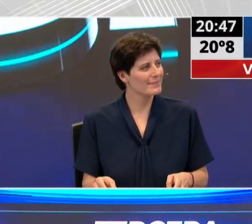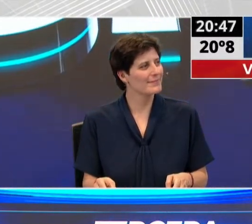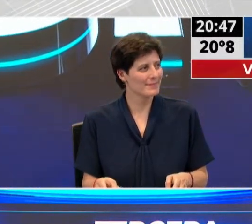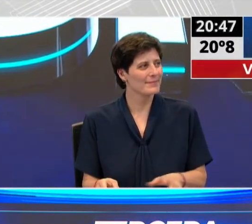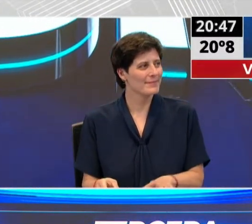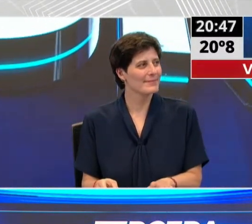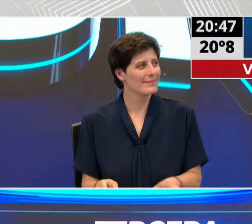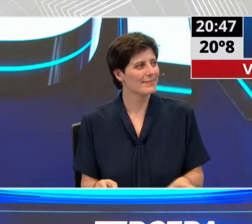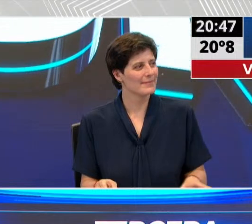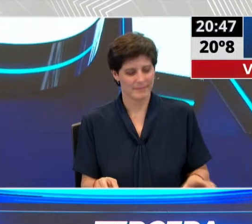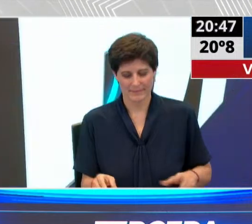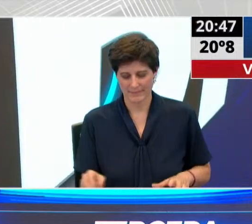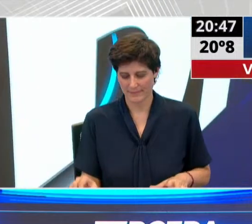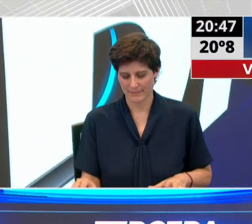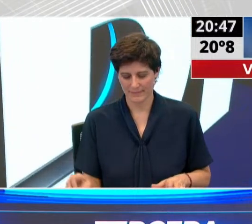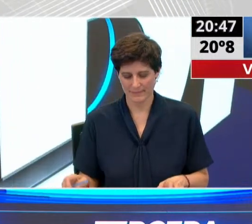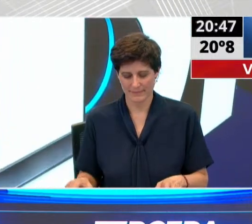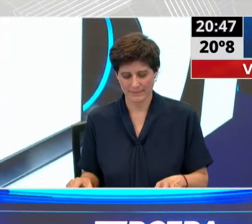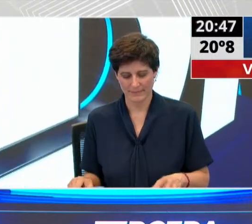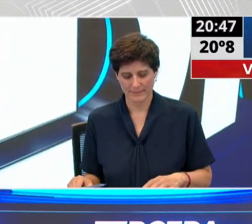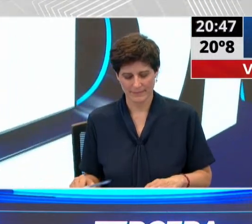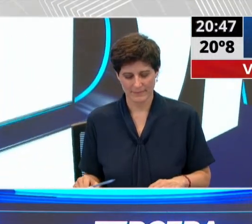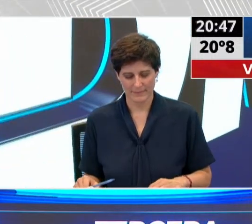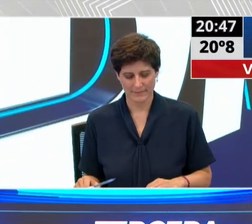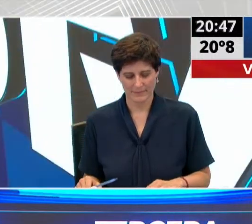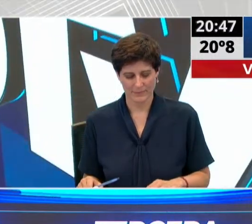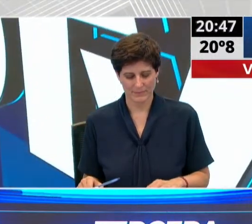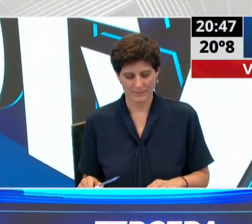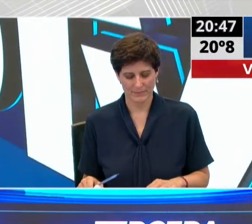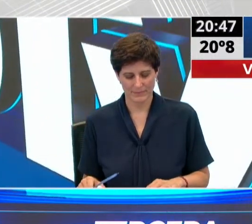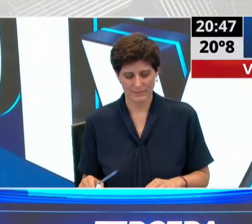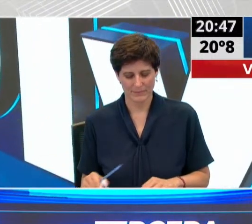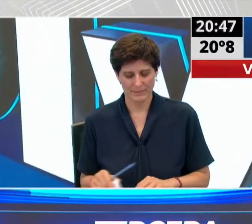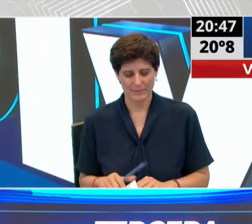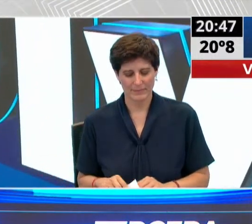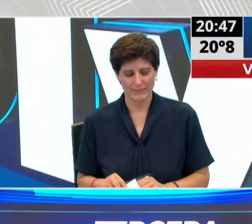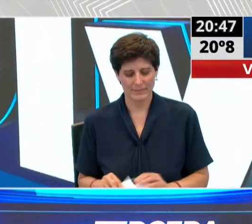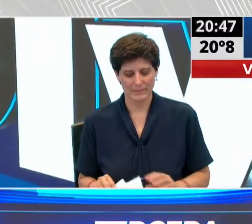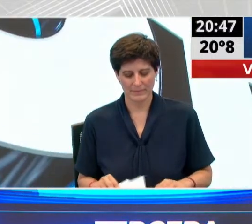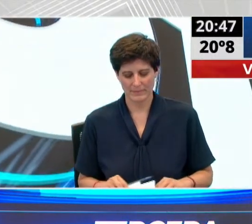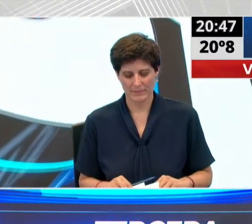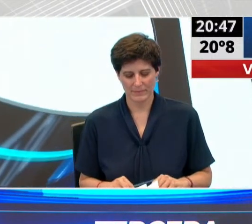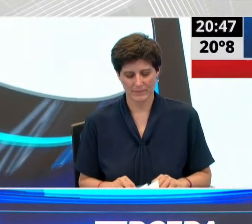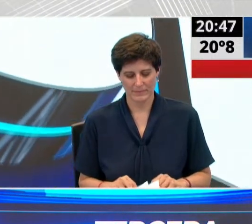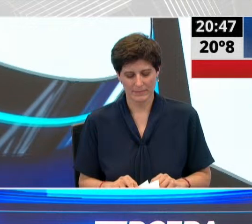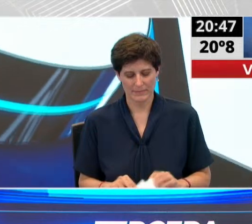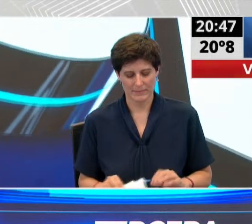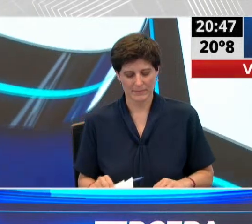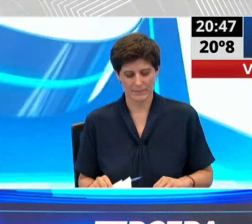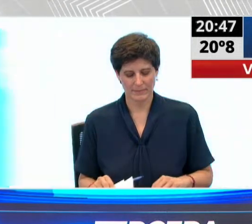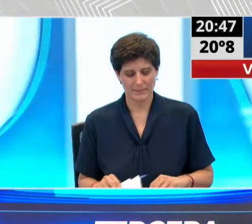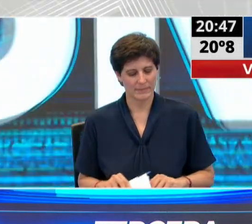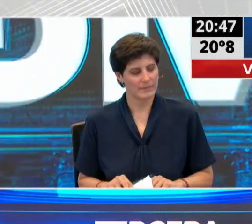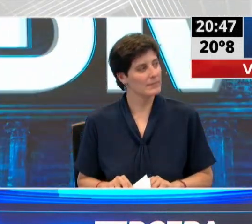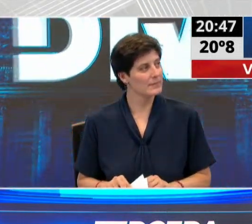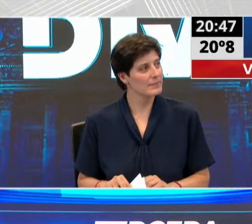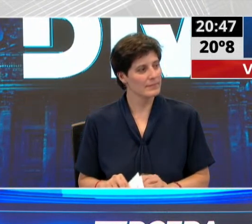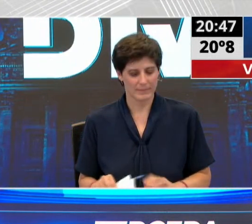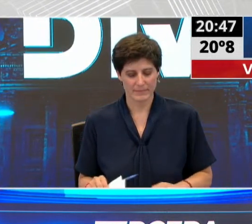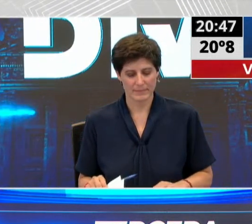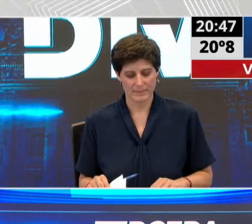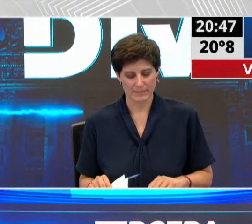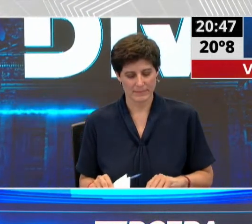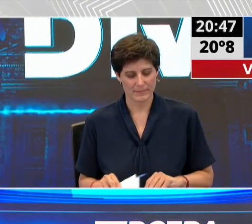que viene pensando en Snopek, que viene del Senado, y también ver, bueno, cómo va a ser también el diálogo con el peronismo